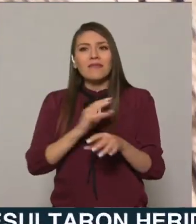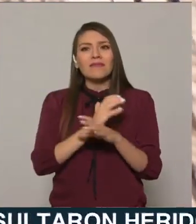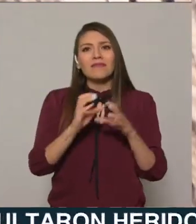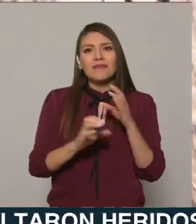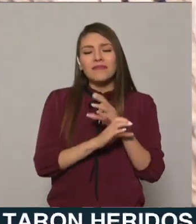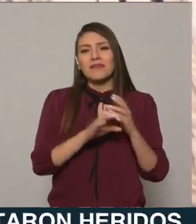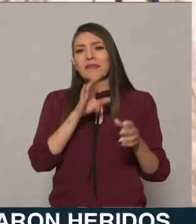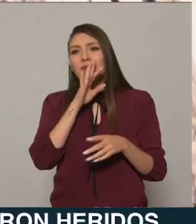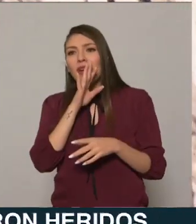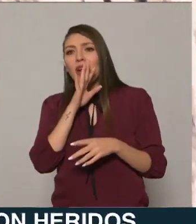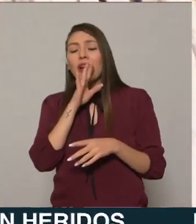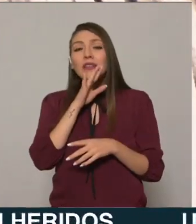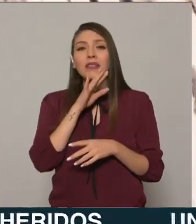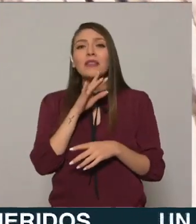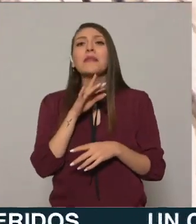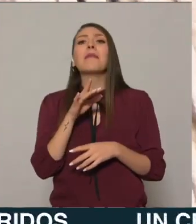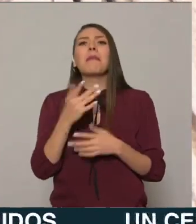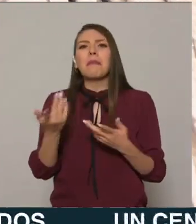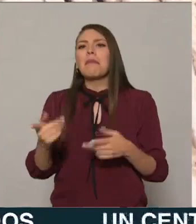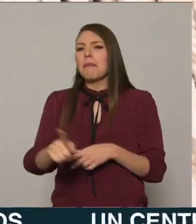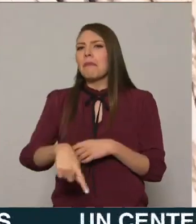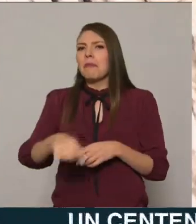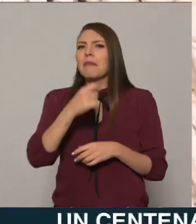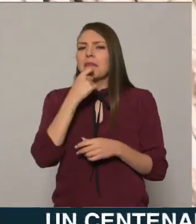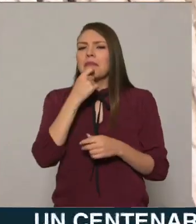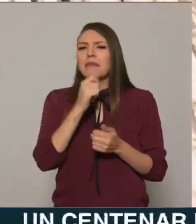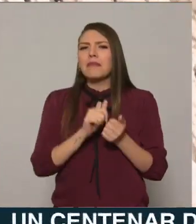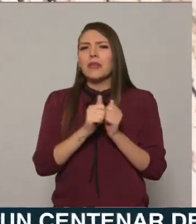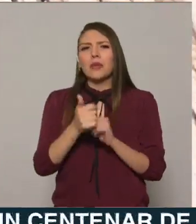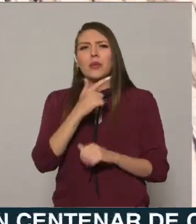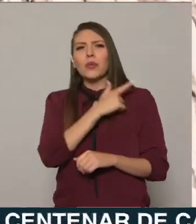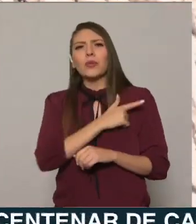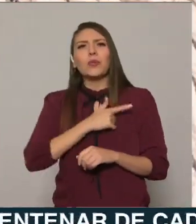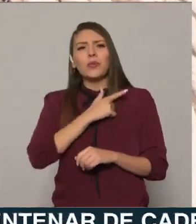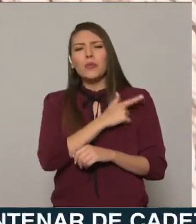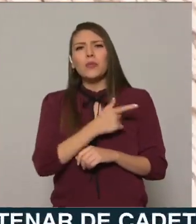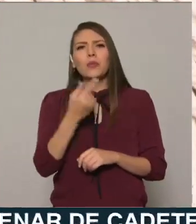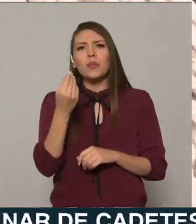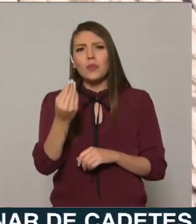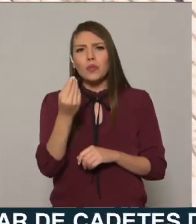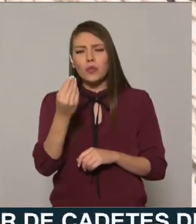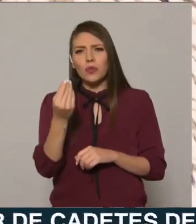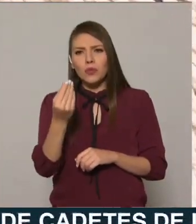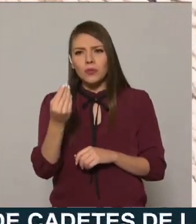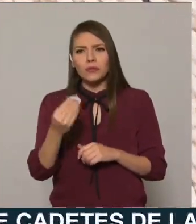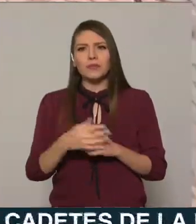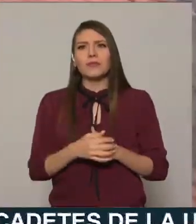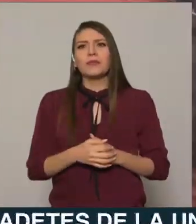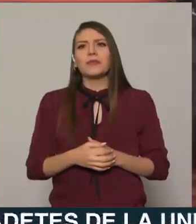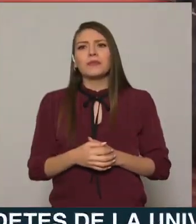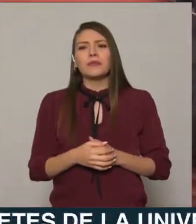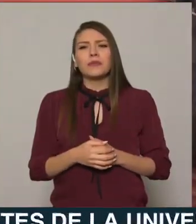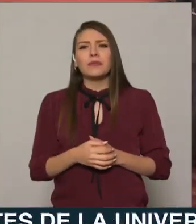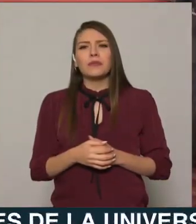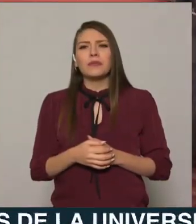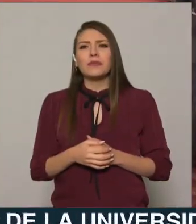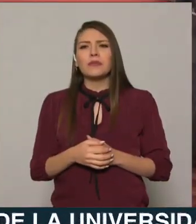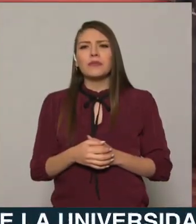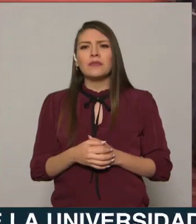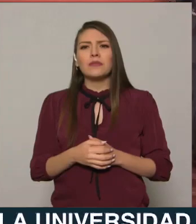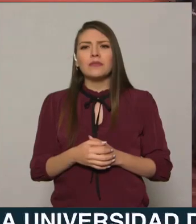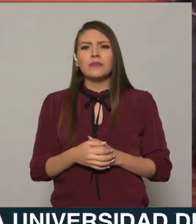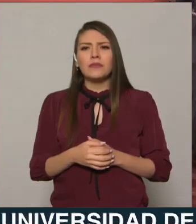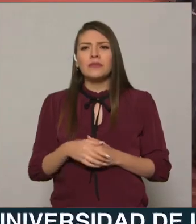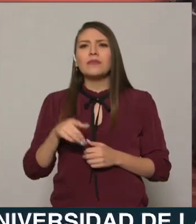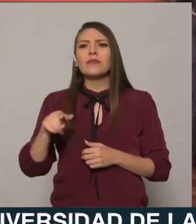es bonito porque a los niños les gusta mucho y me ayudan a hacer personajes. Oye, ¿has pensado qué otro personaje te viene a la mente para